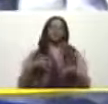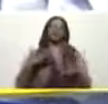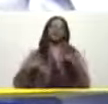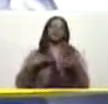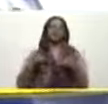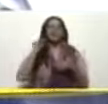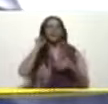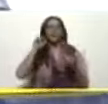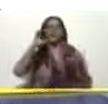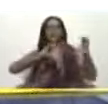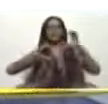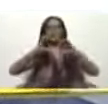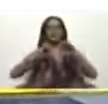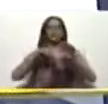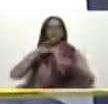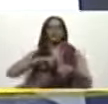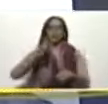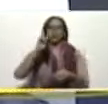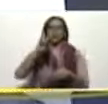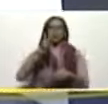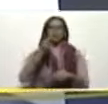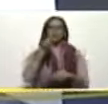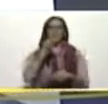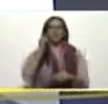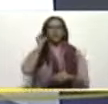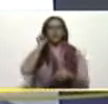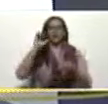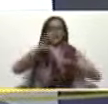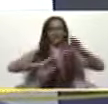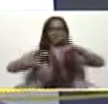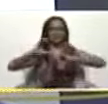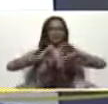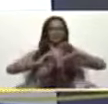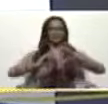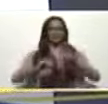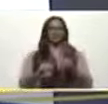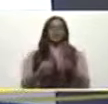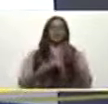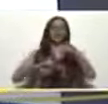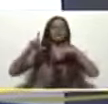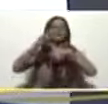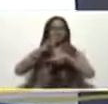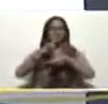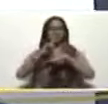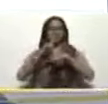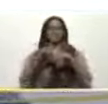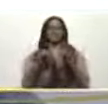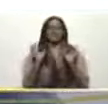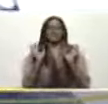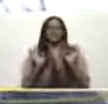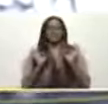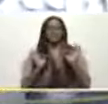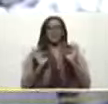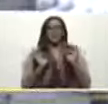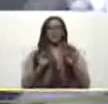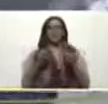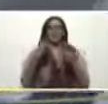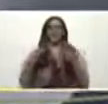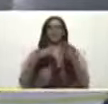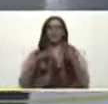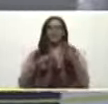mujeres en la ciencia, estoy acompañado por dos grandes mujeres en la ciencia, la licenciada y de especialista en